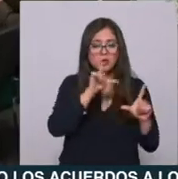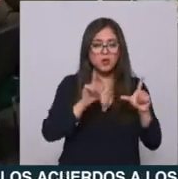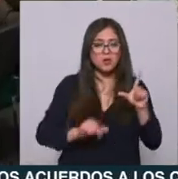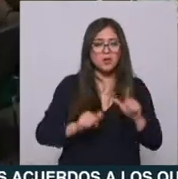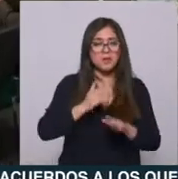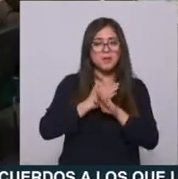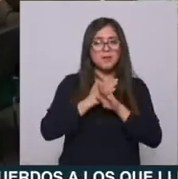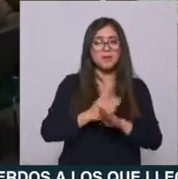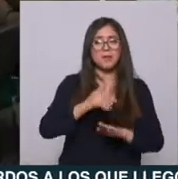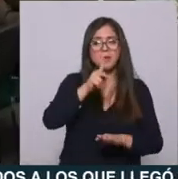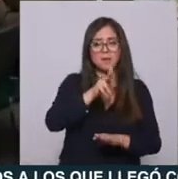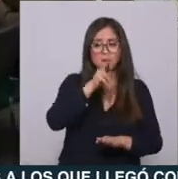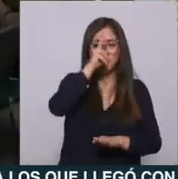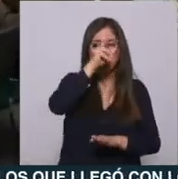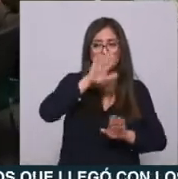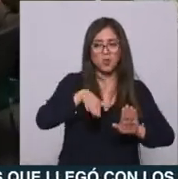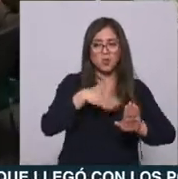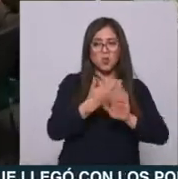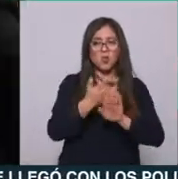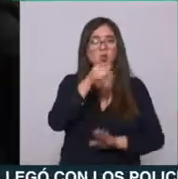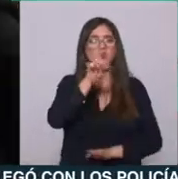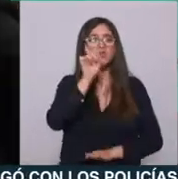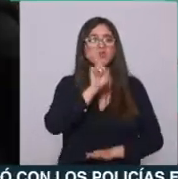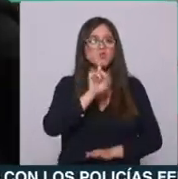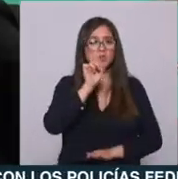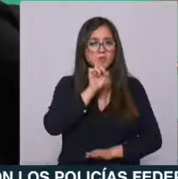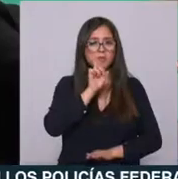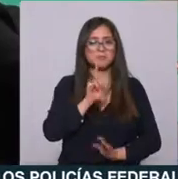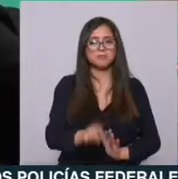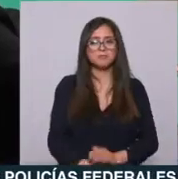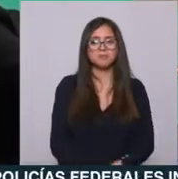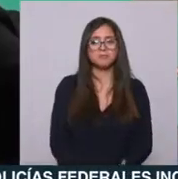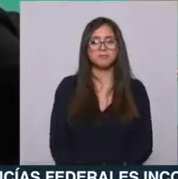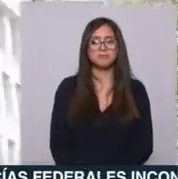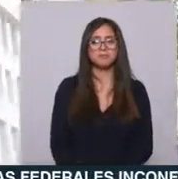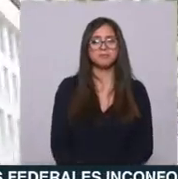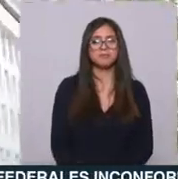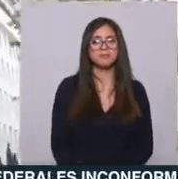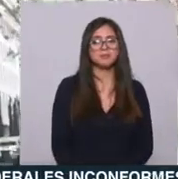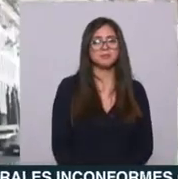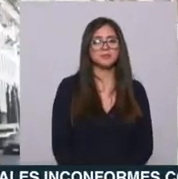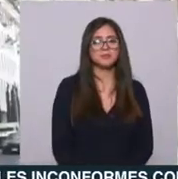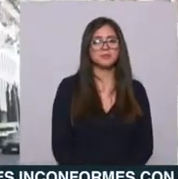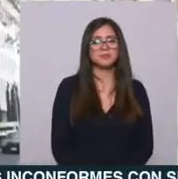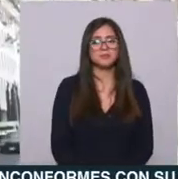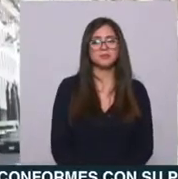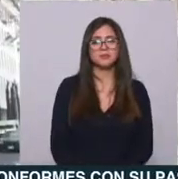la Violencia contra las Mujeres. Alejandro González, 21 Noticias.